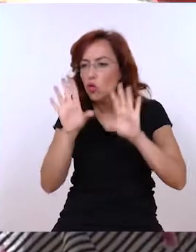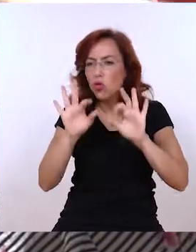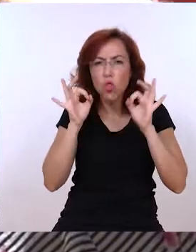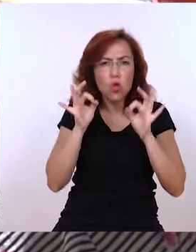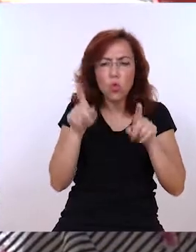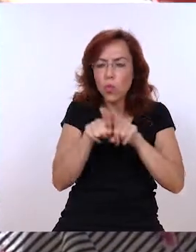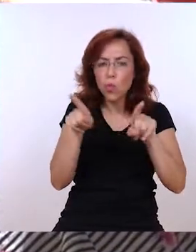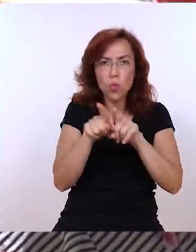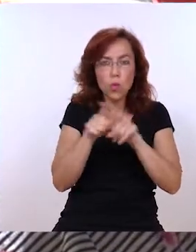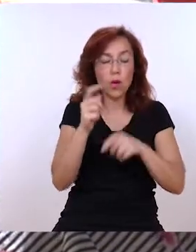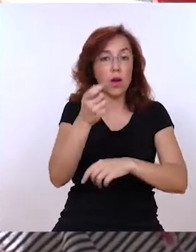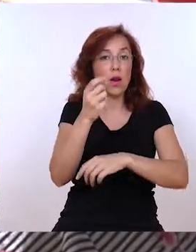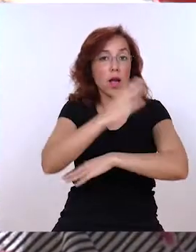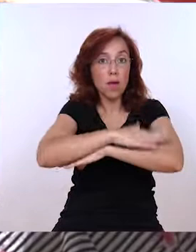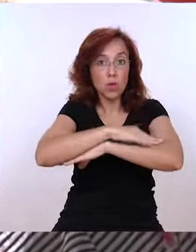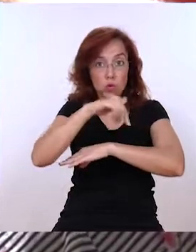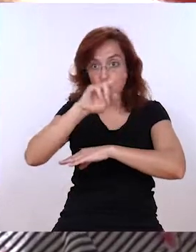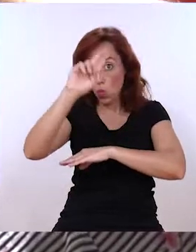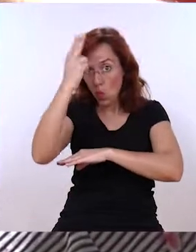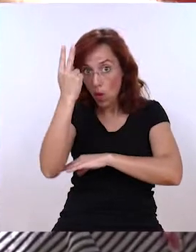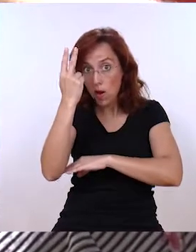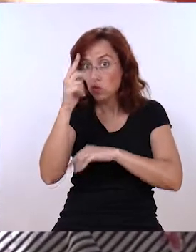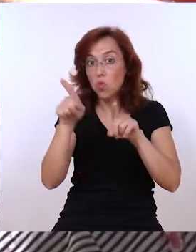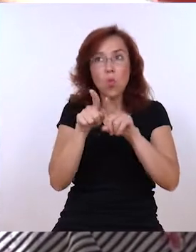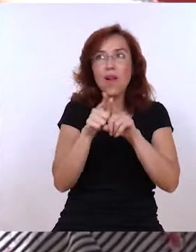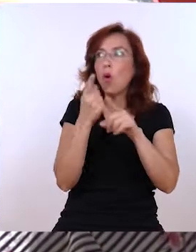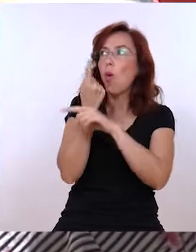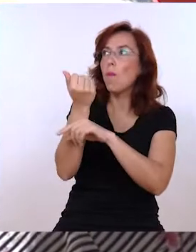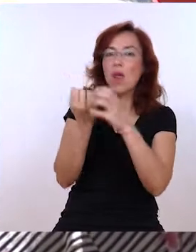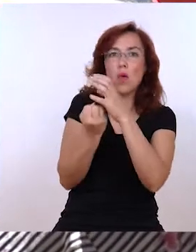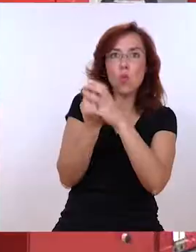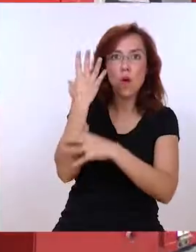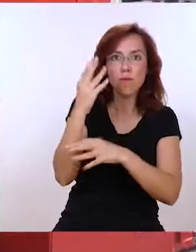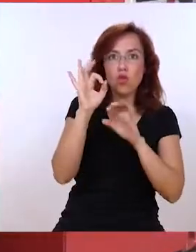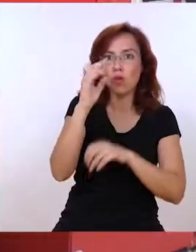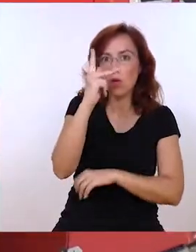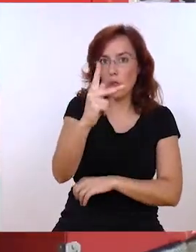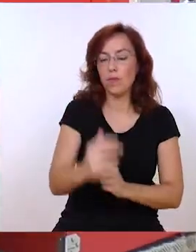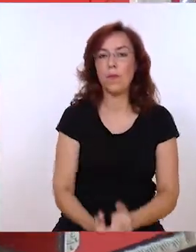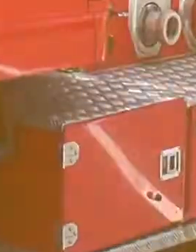Uh-huh. Es decir, que están en iguales condiciones que unidades si hubieran sido adquiridas 0 kilómetros.